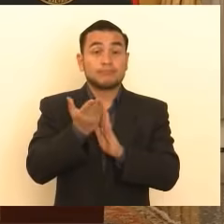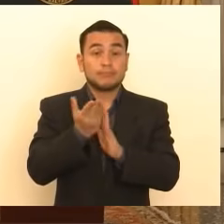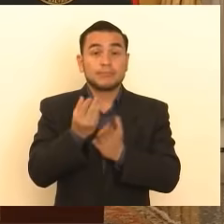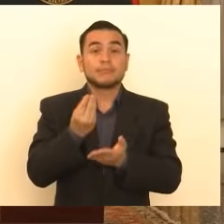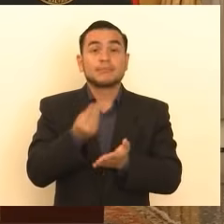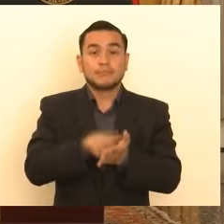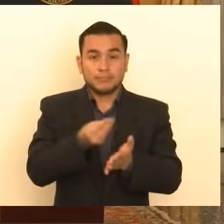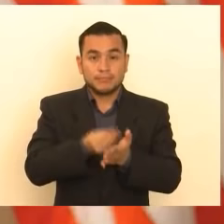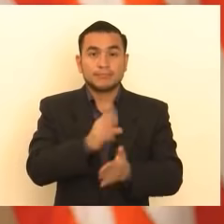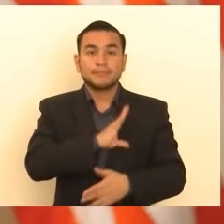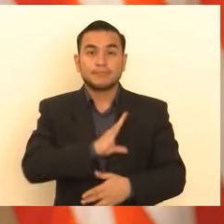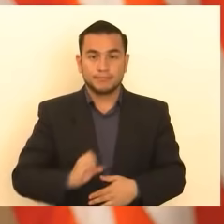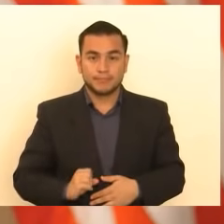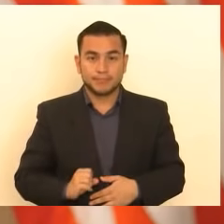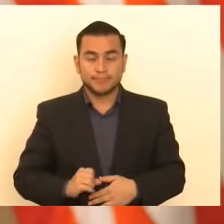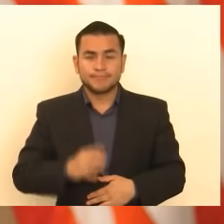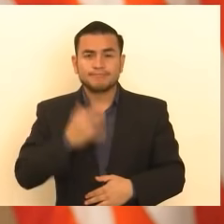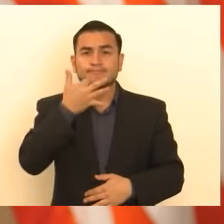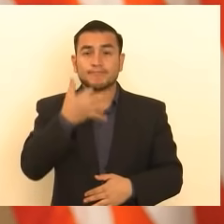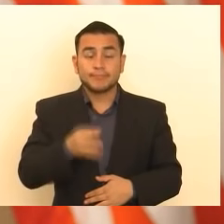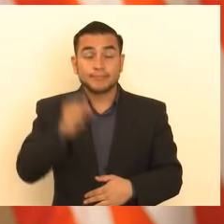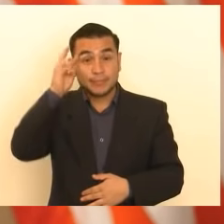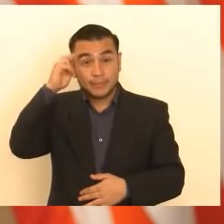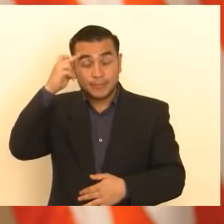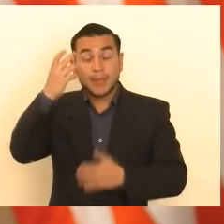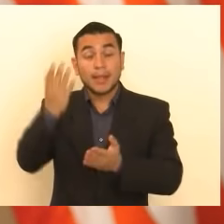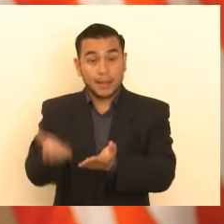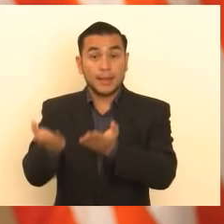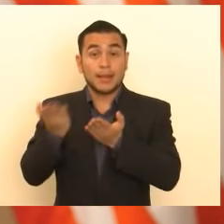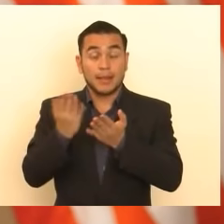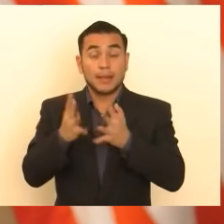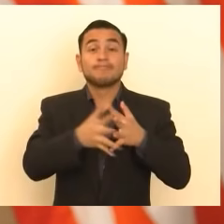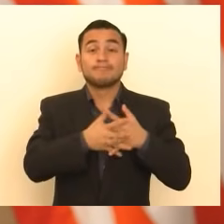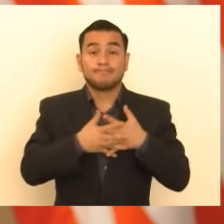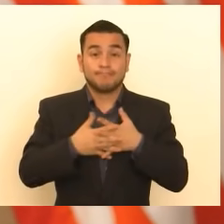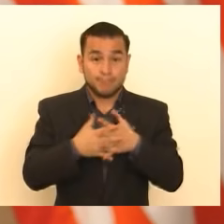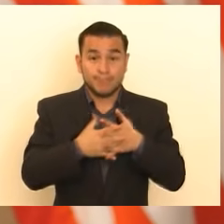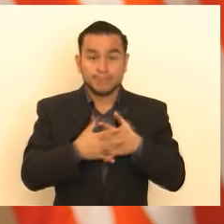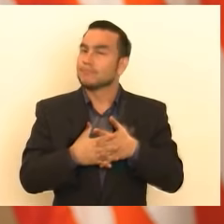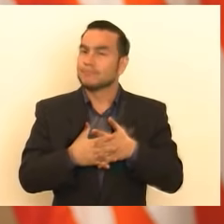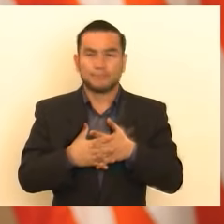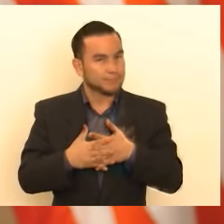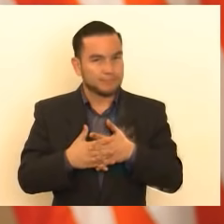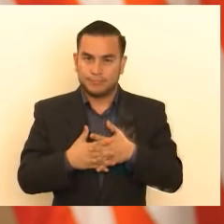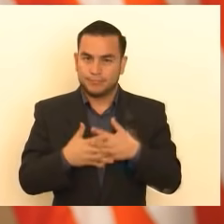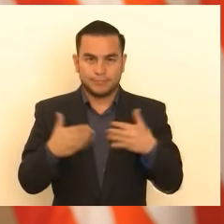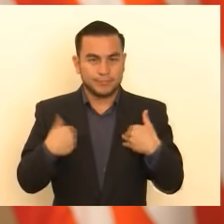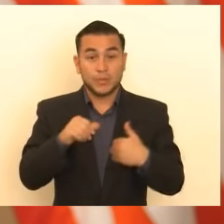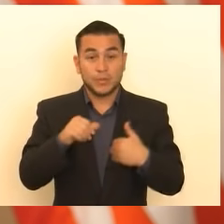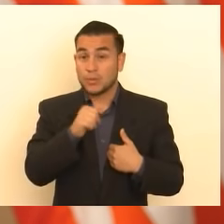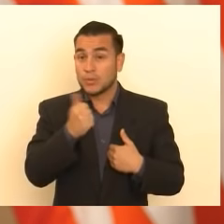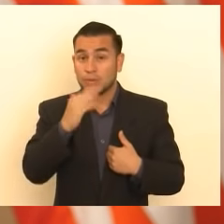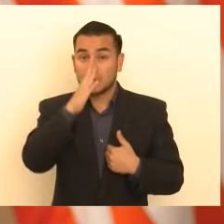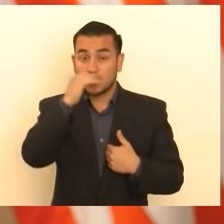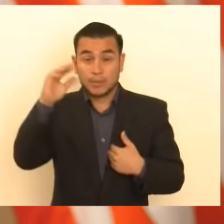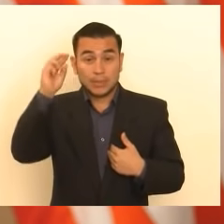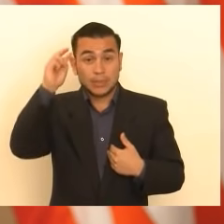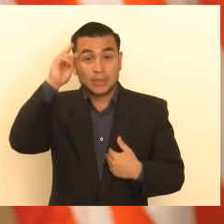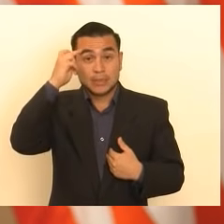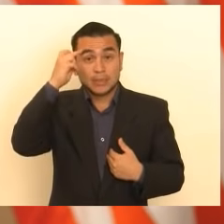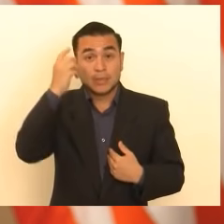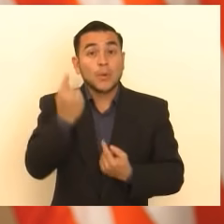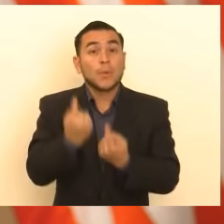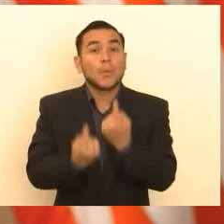país. Esta colaboración, por supuesto, no la tienen los demás países del mundo, esta